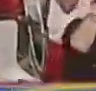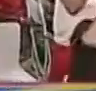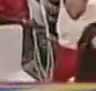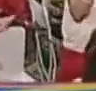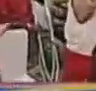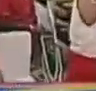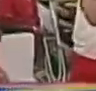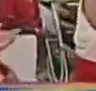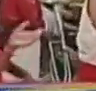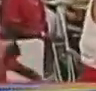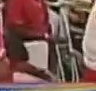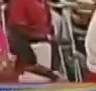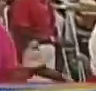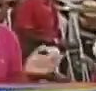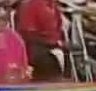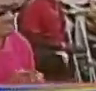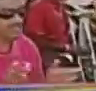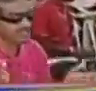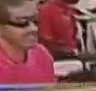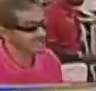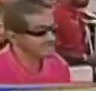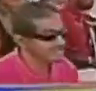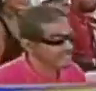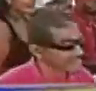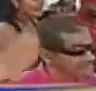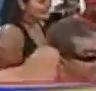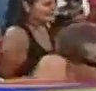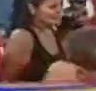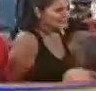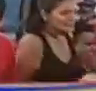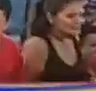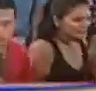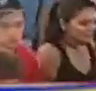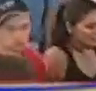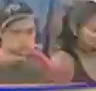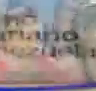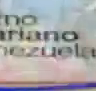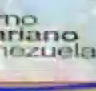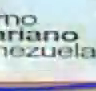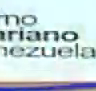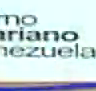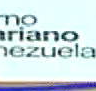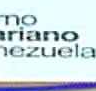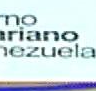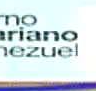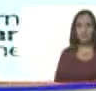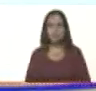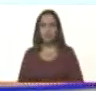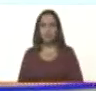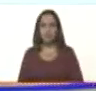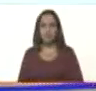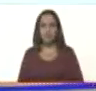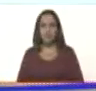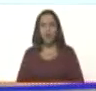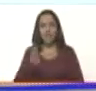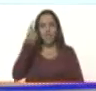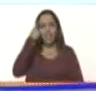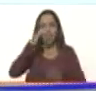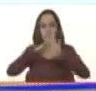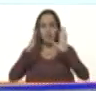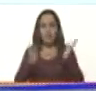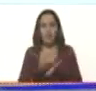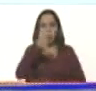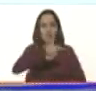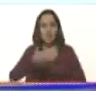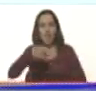A todas y a todos. Hoy es un día muy especial. Hoy es el Día Mundial de las Personas con